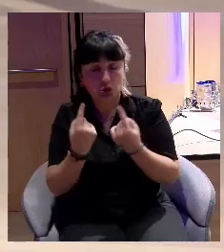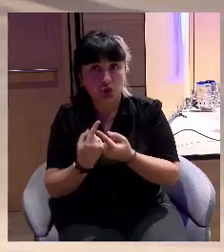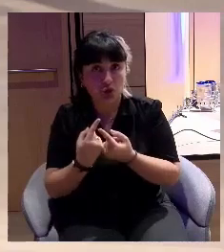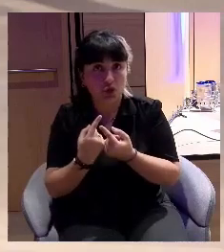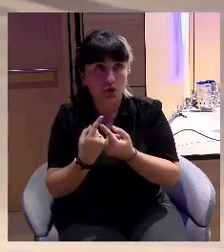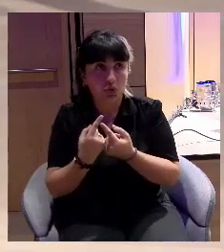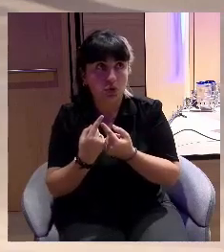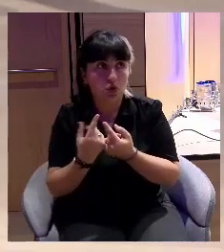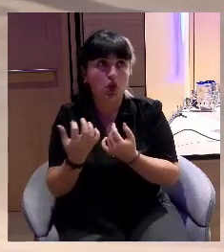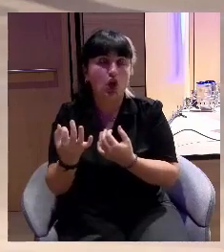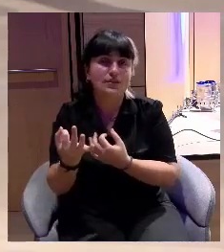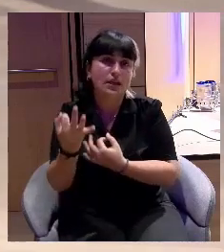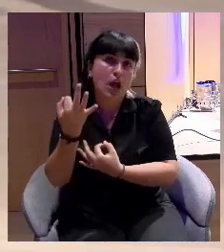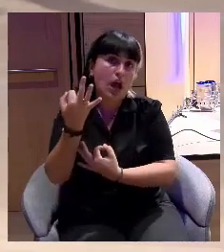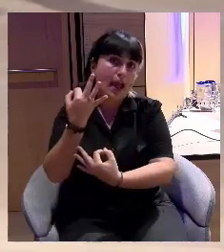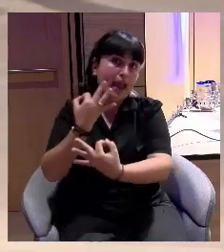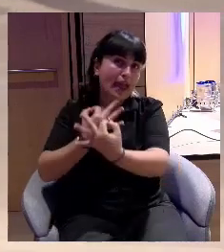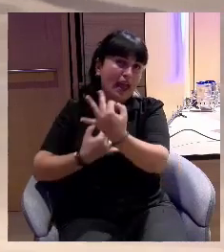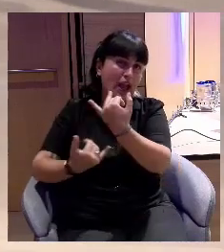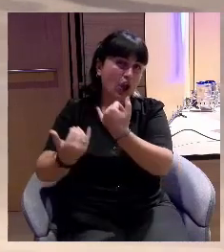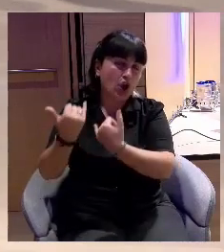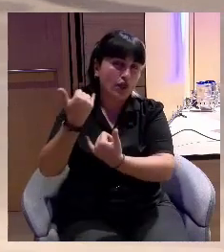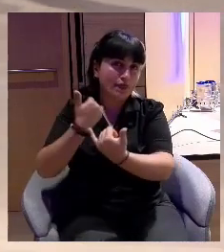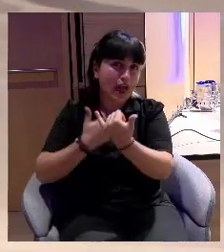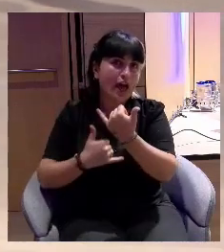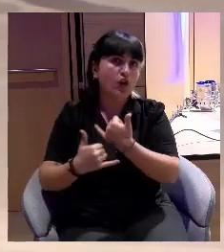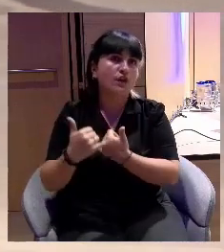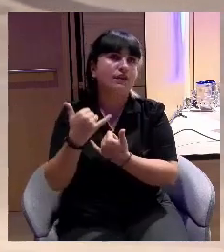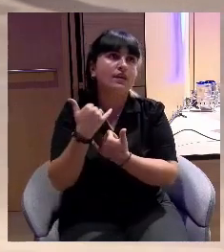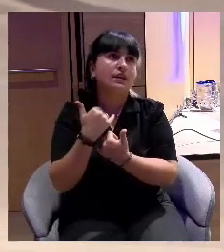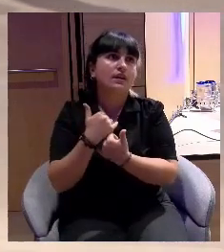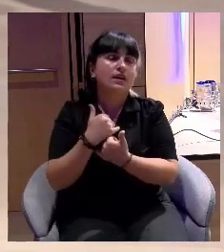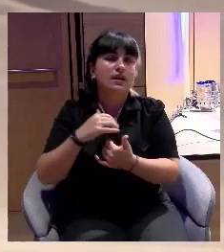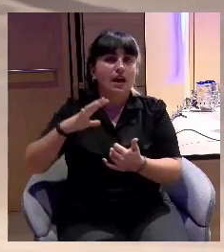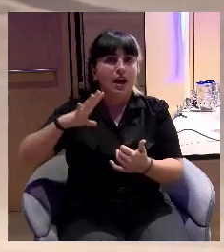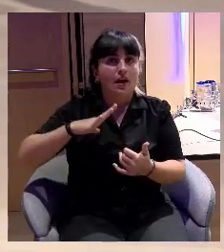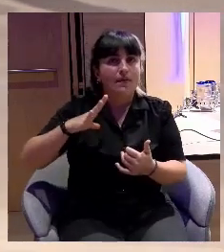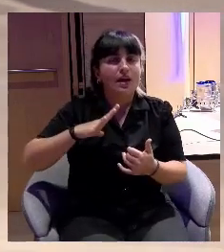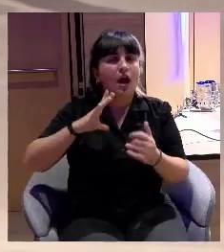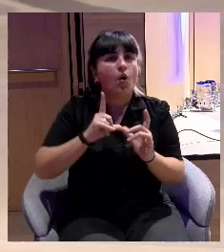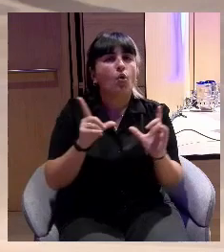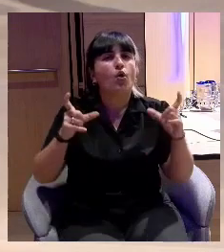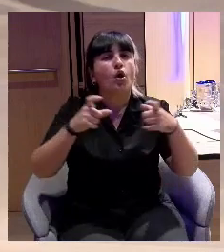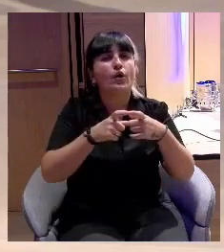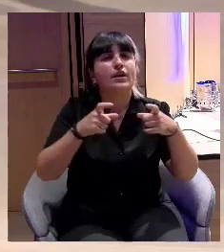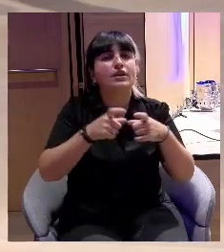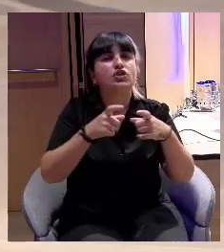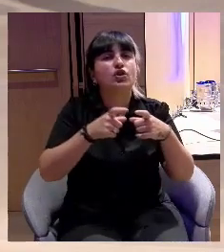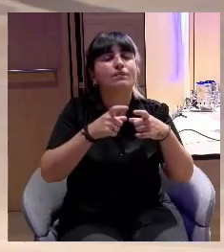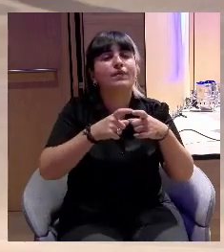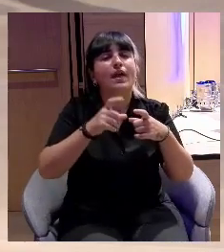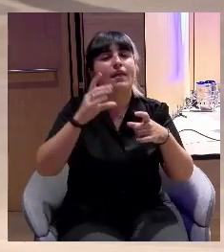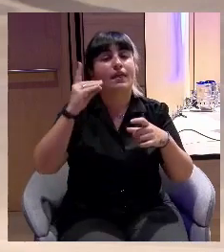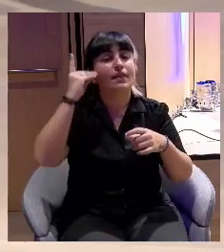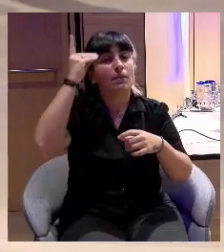que estaba entrando por mesa de entradas en el Congreso de Diputados de Argentina la ley de aborto legal.